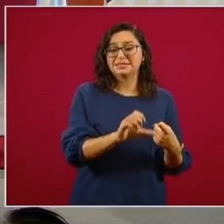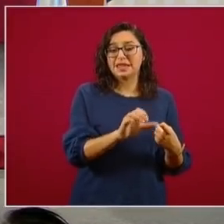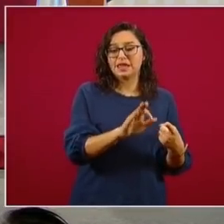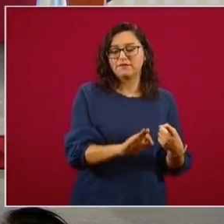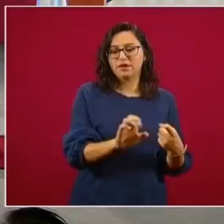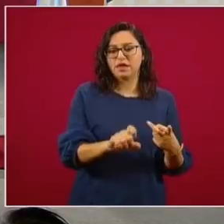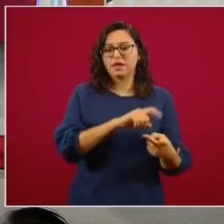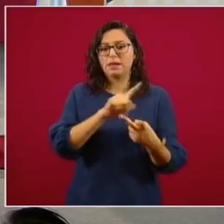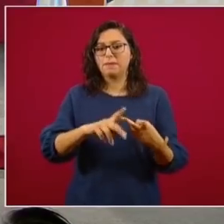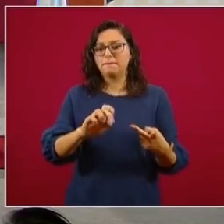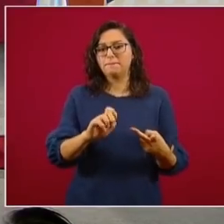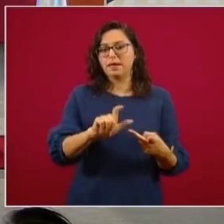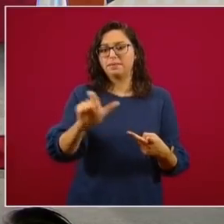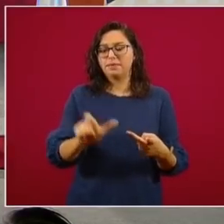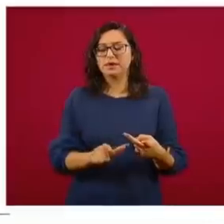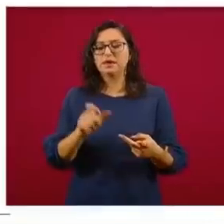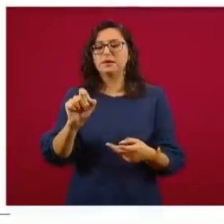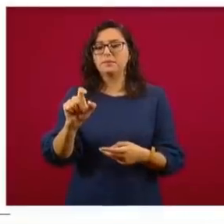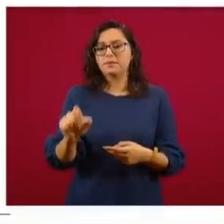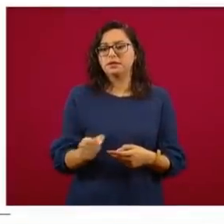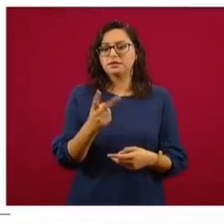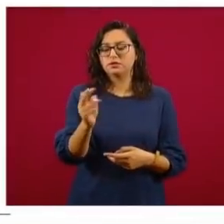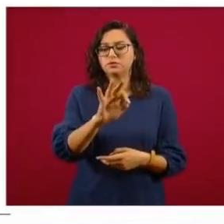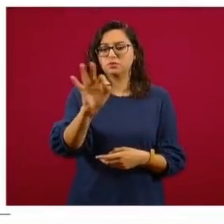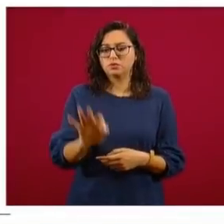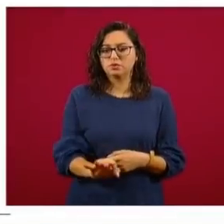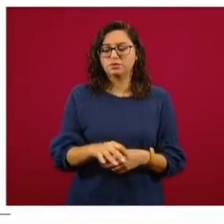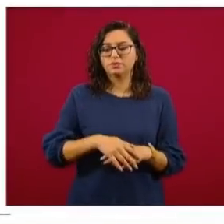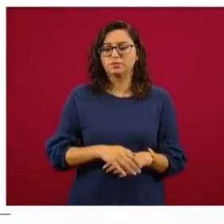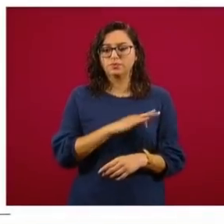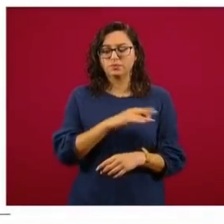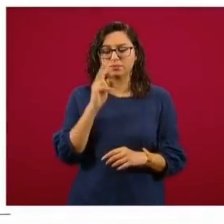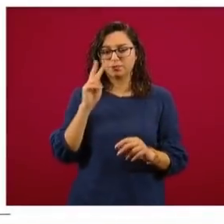Pemex, con cerca del 22%.